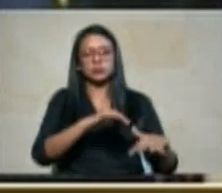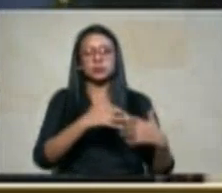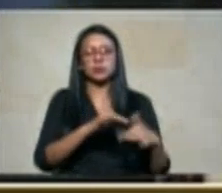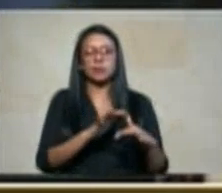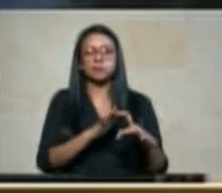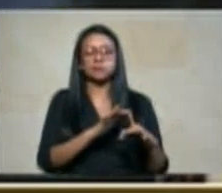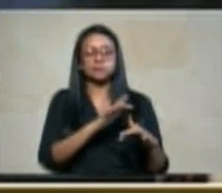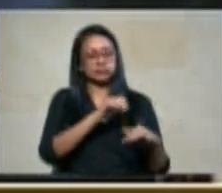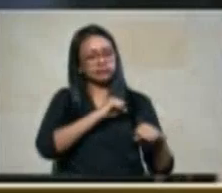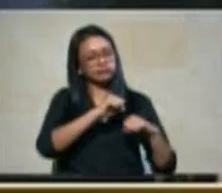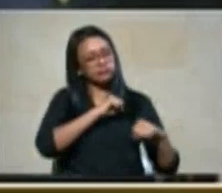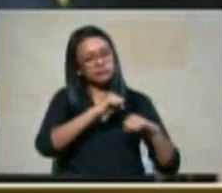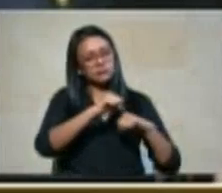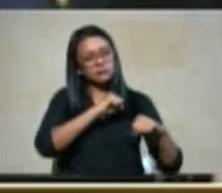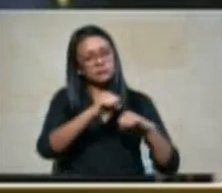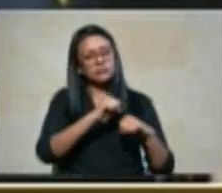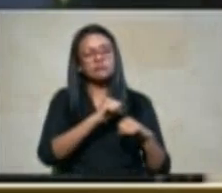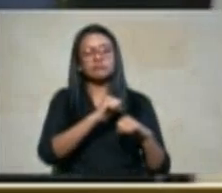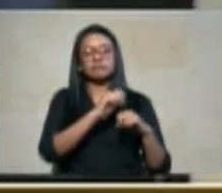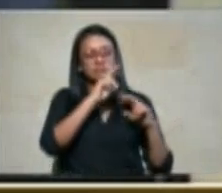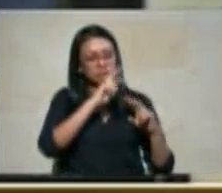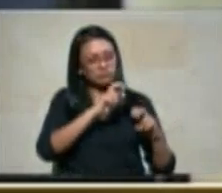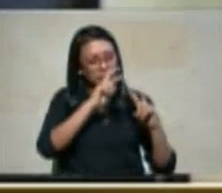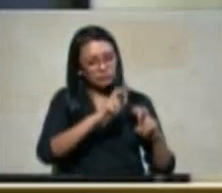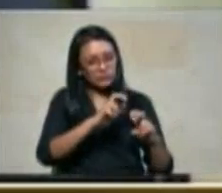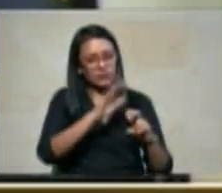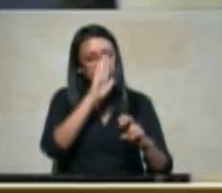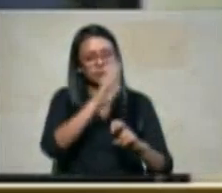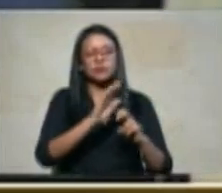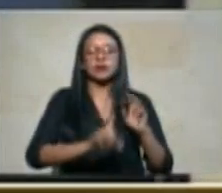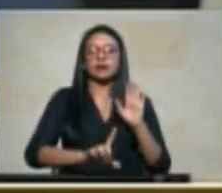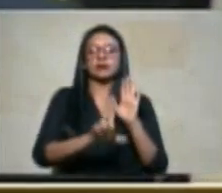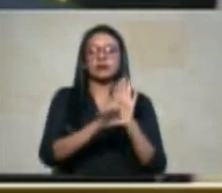que ha hecho alrededor de la ley